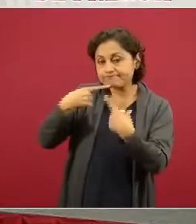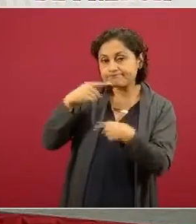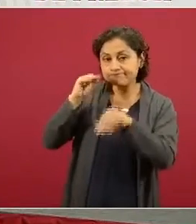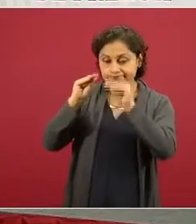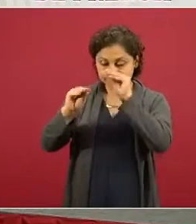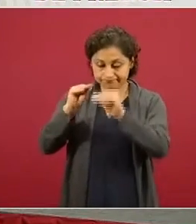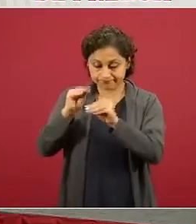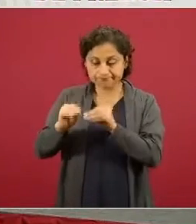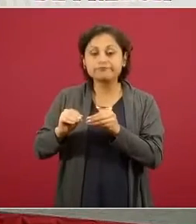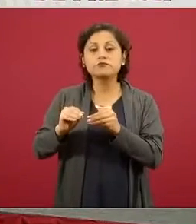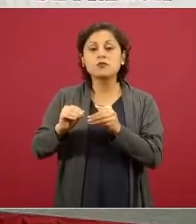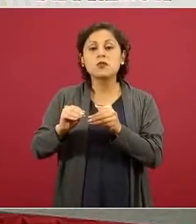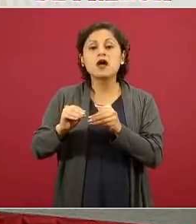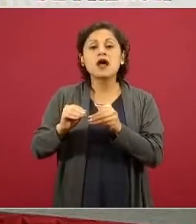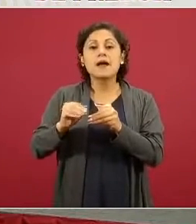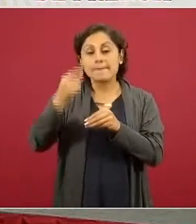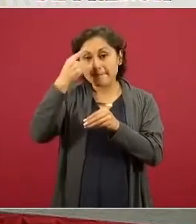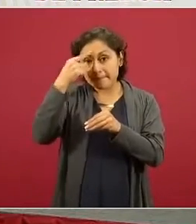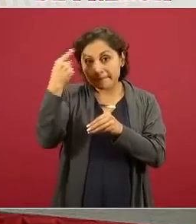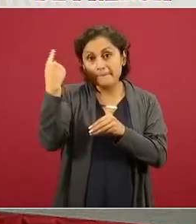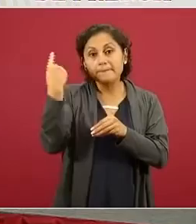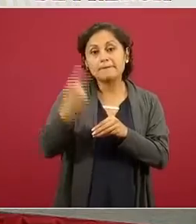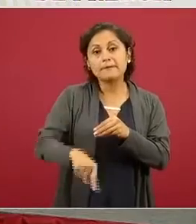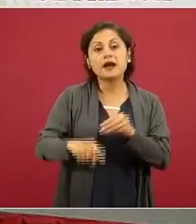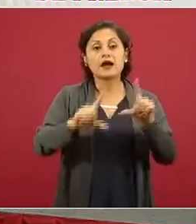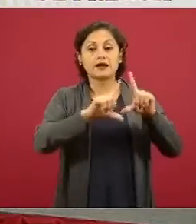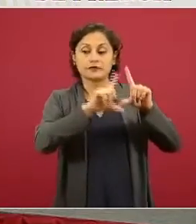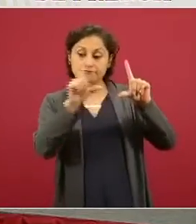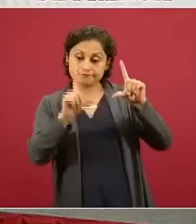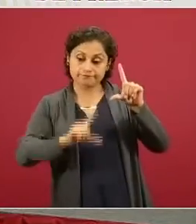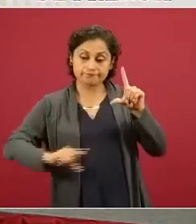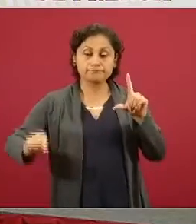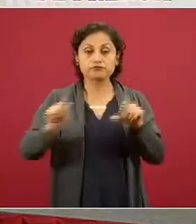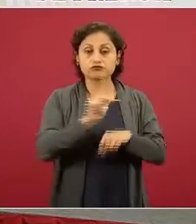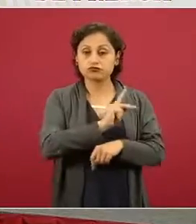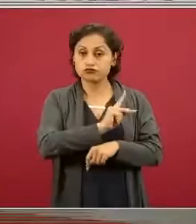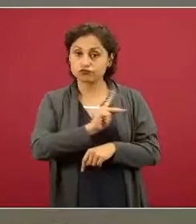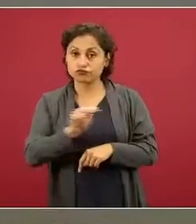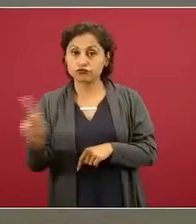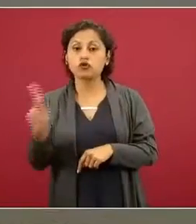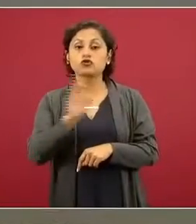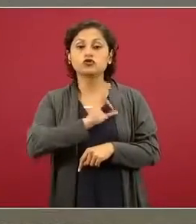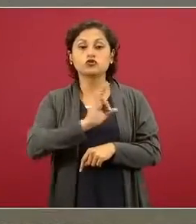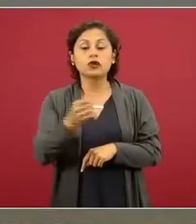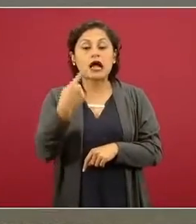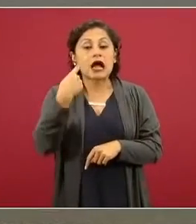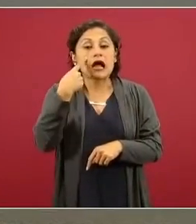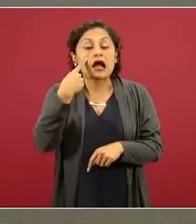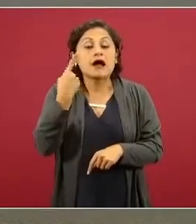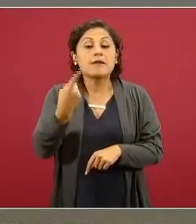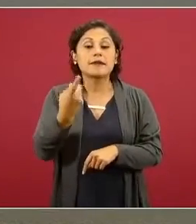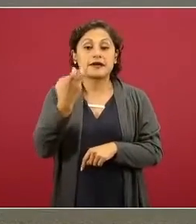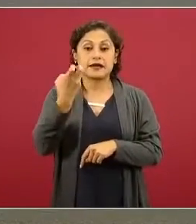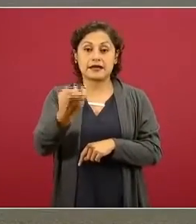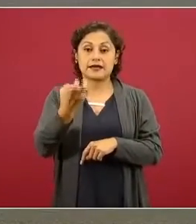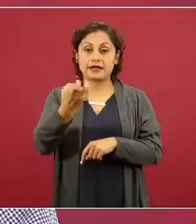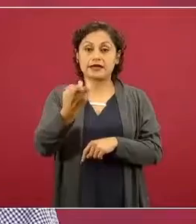todo el sector puede hacer una estrategia de identificar aquellas unidades que tengan una mayor capacidad